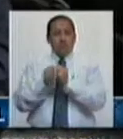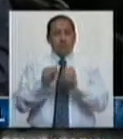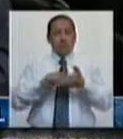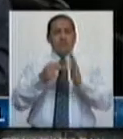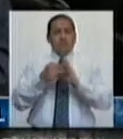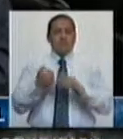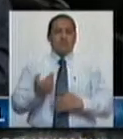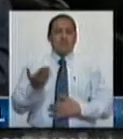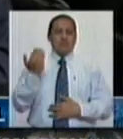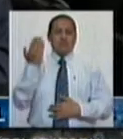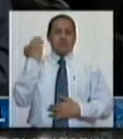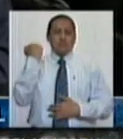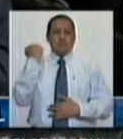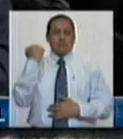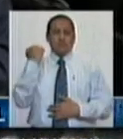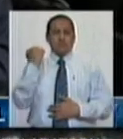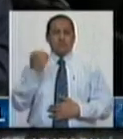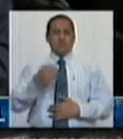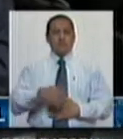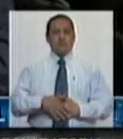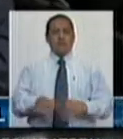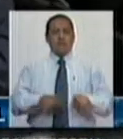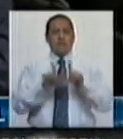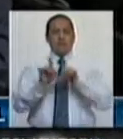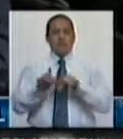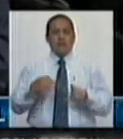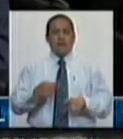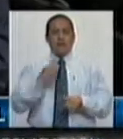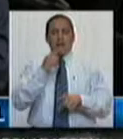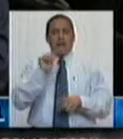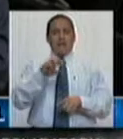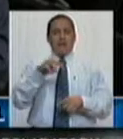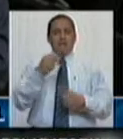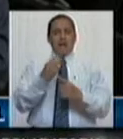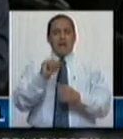hizo en esa época. En la Mayuya, la Majeya,